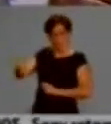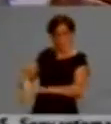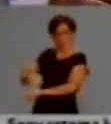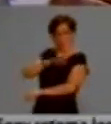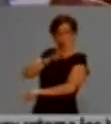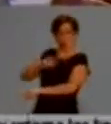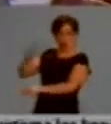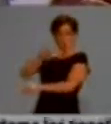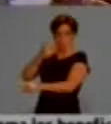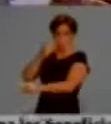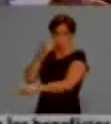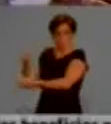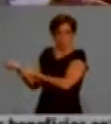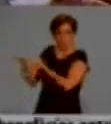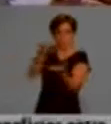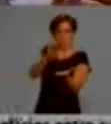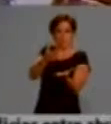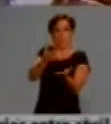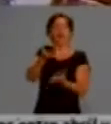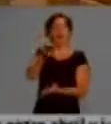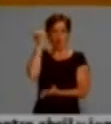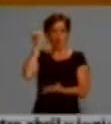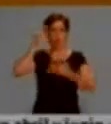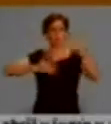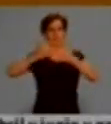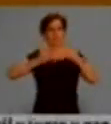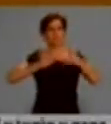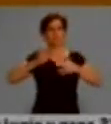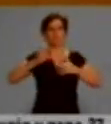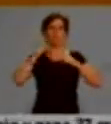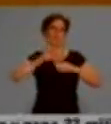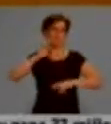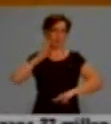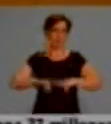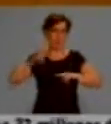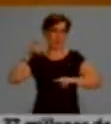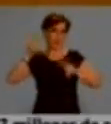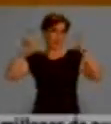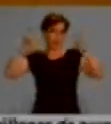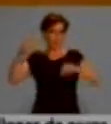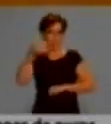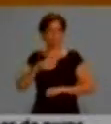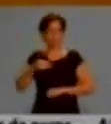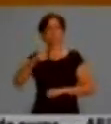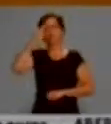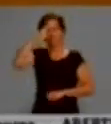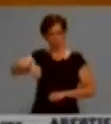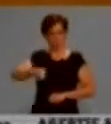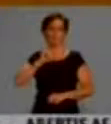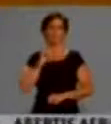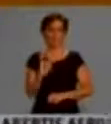una contabilidad B que él mismo elaboró. Sabemos que existe.